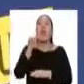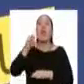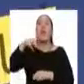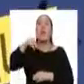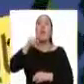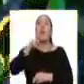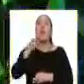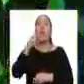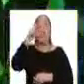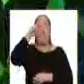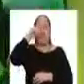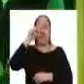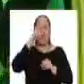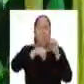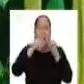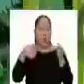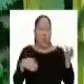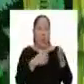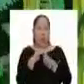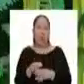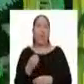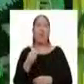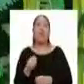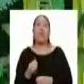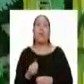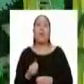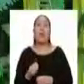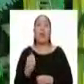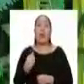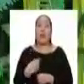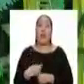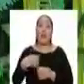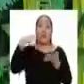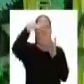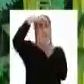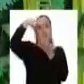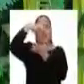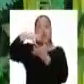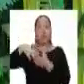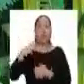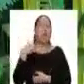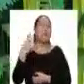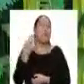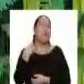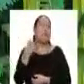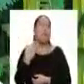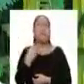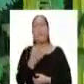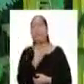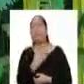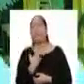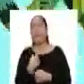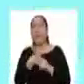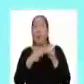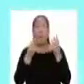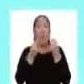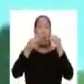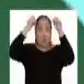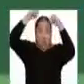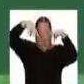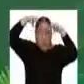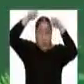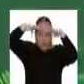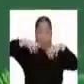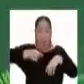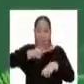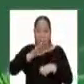de por qué. Primero porque el clima es cálido, pero con mucha lluvia, y eso crea inundaciones. Segundo,